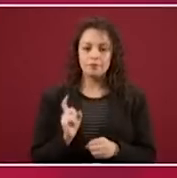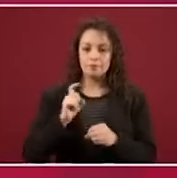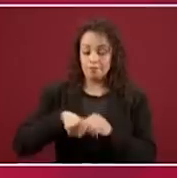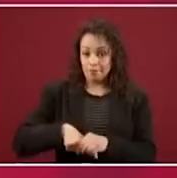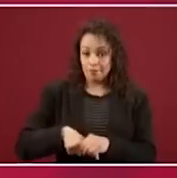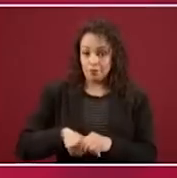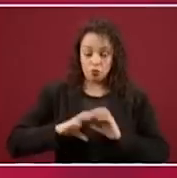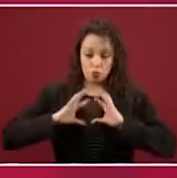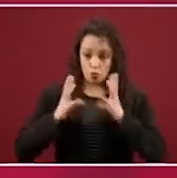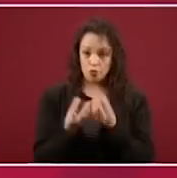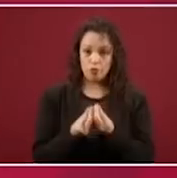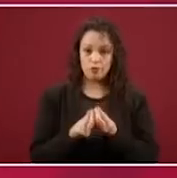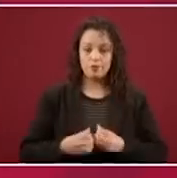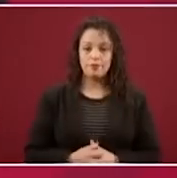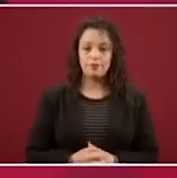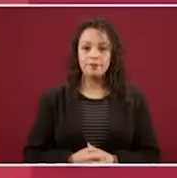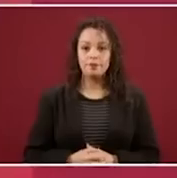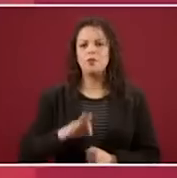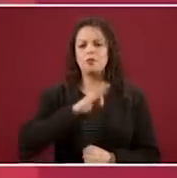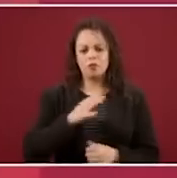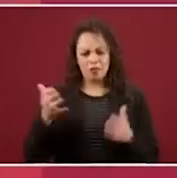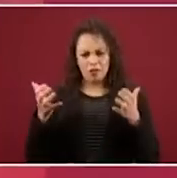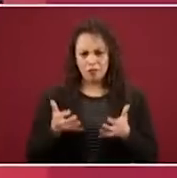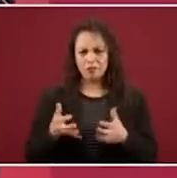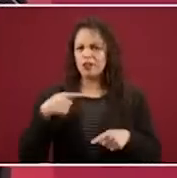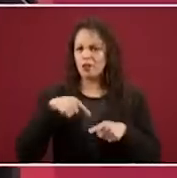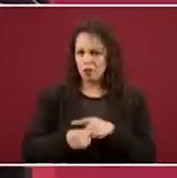integral, pues actuemos